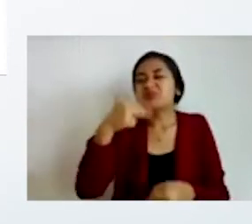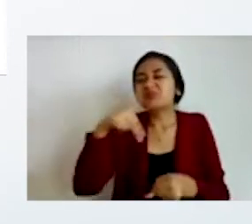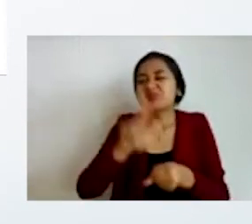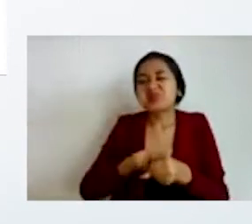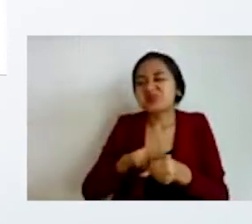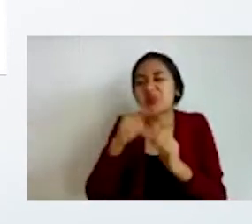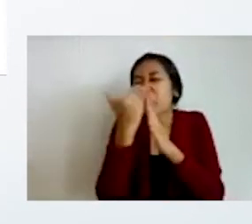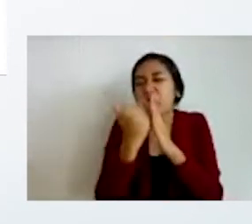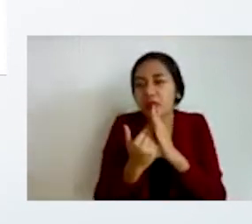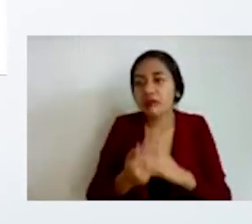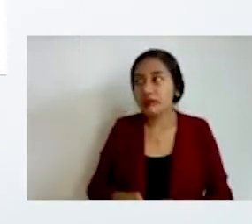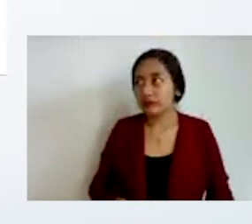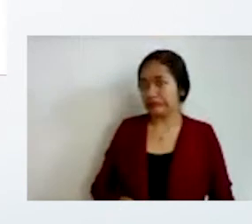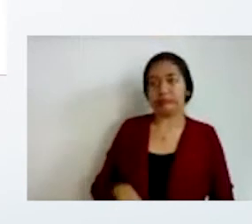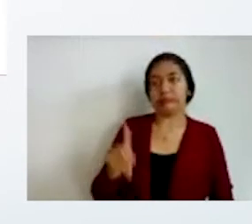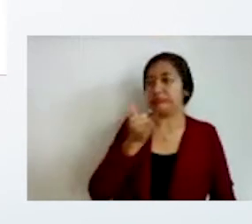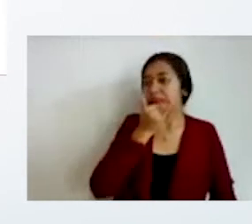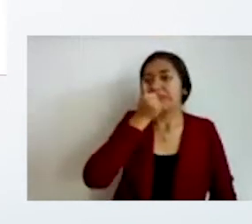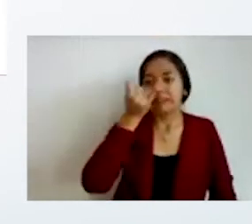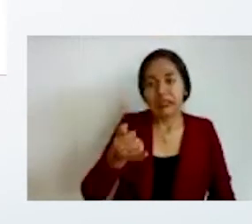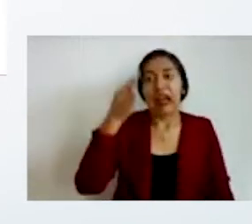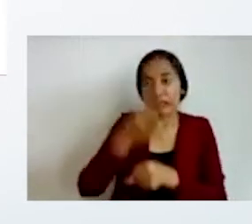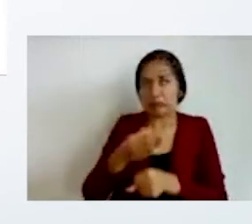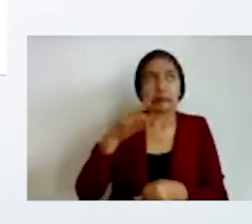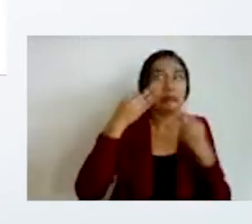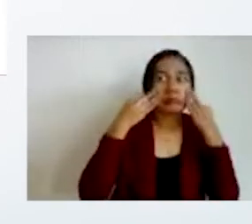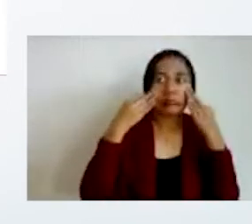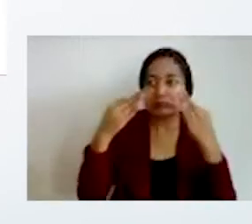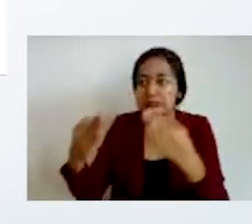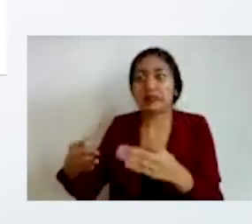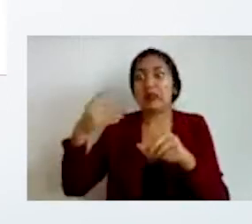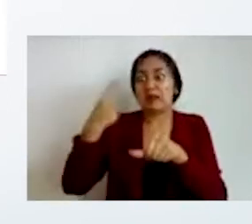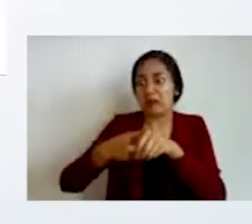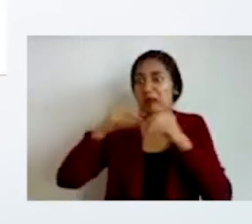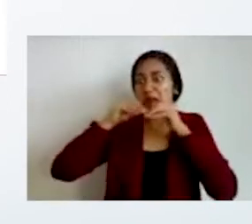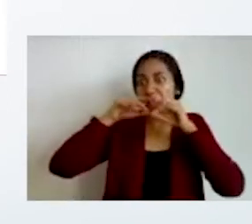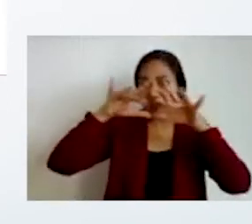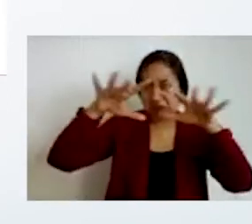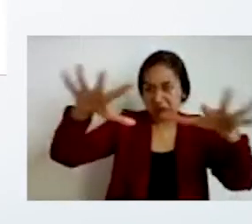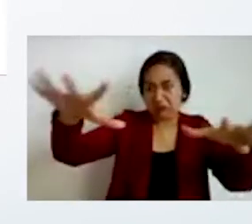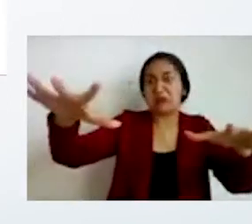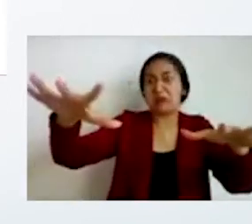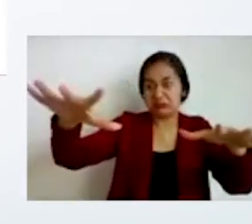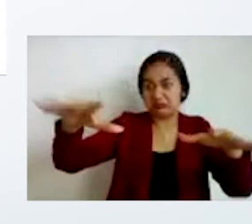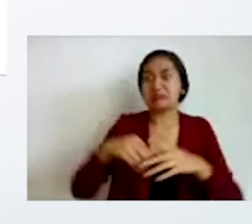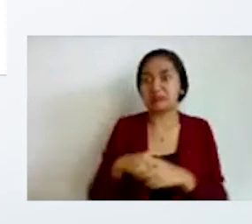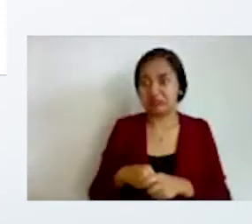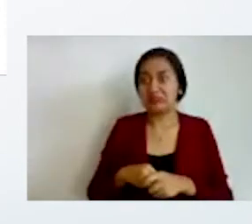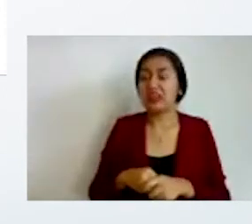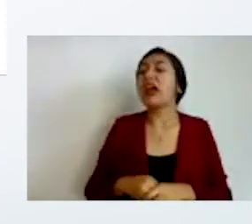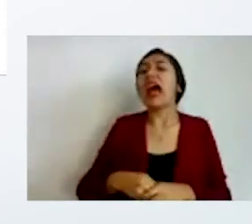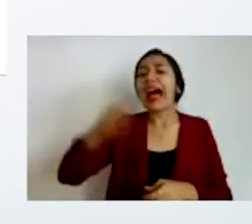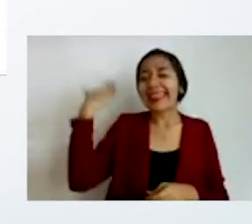de comparación con la influenza fue pensar que era una enfermedad que se iba a limitar exclusivamente a los tiempos de